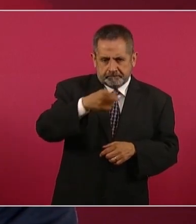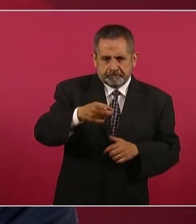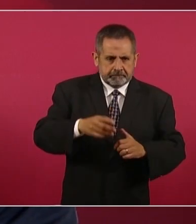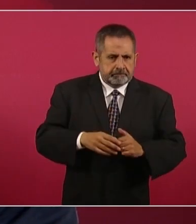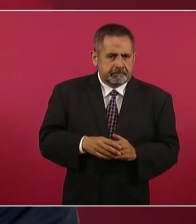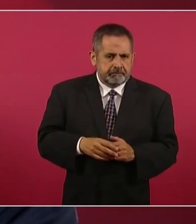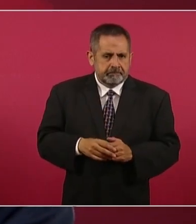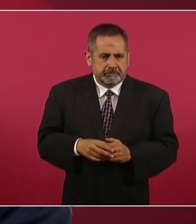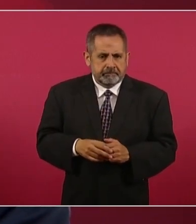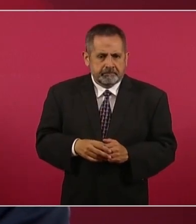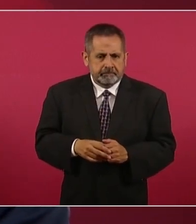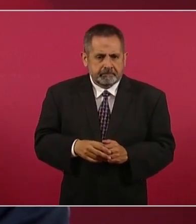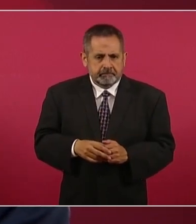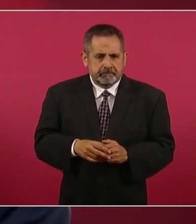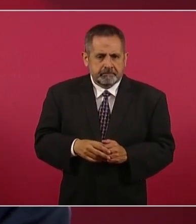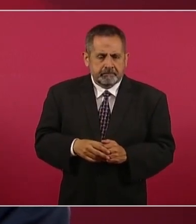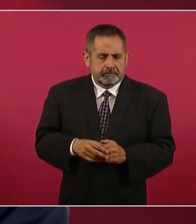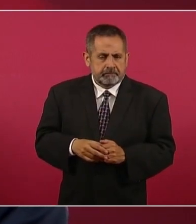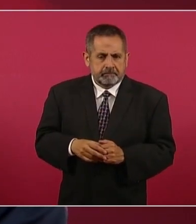has